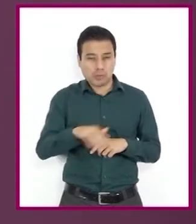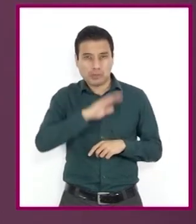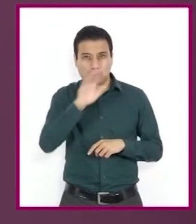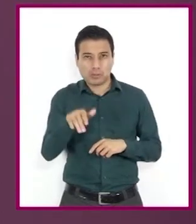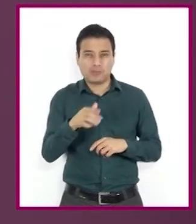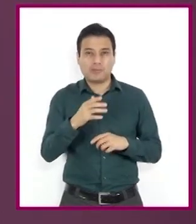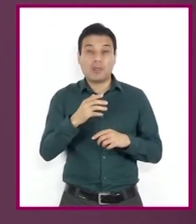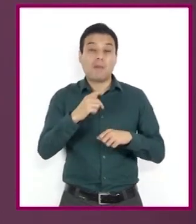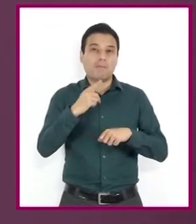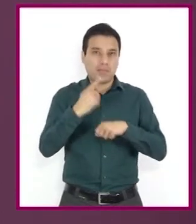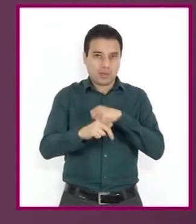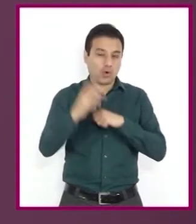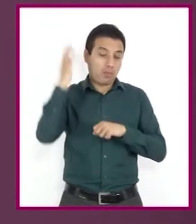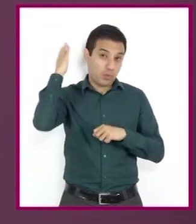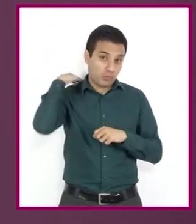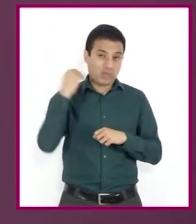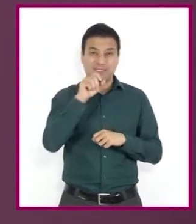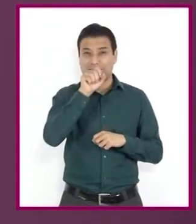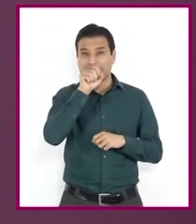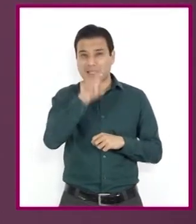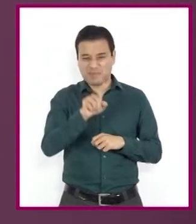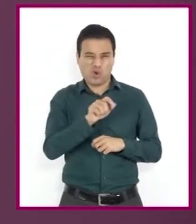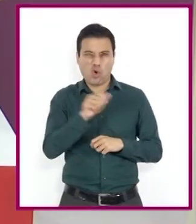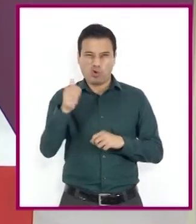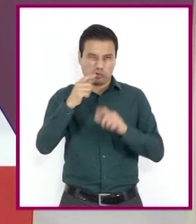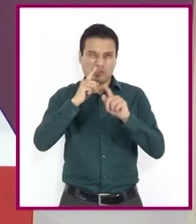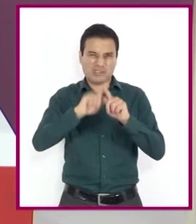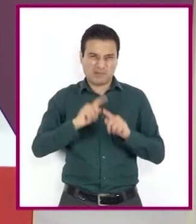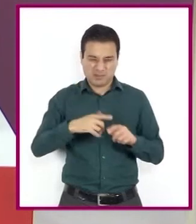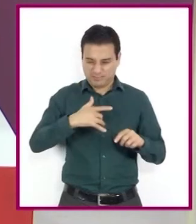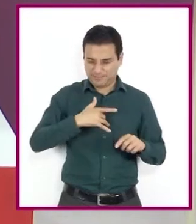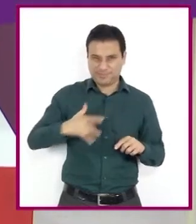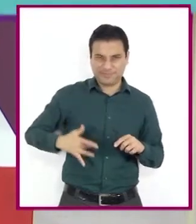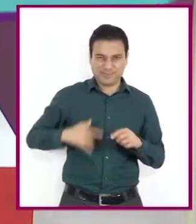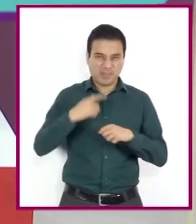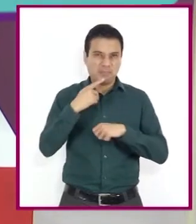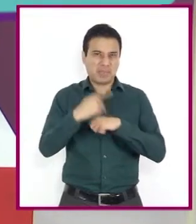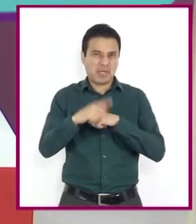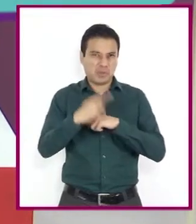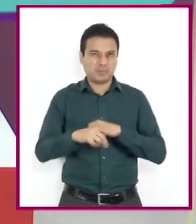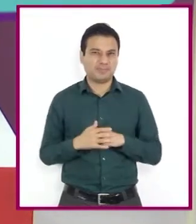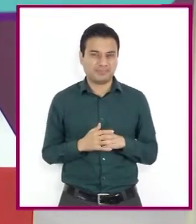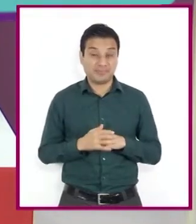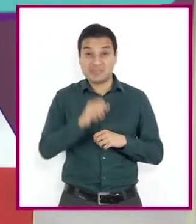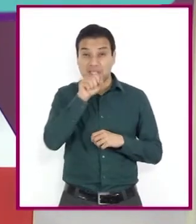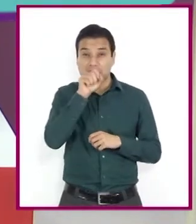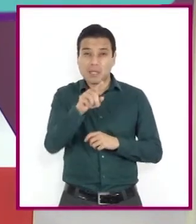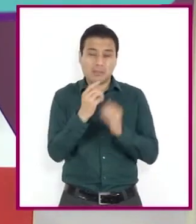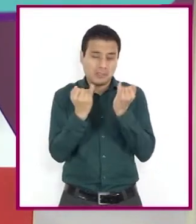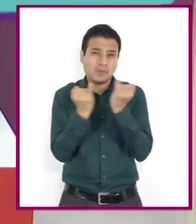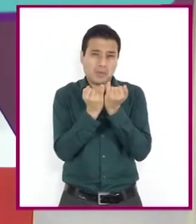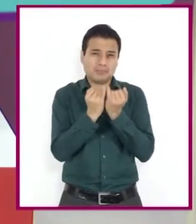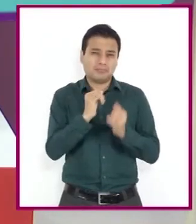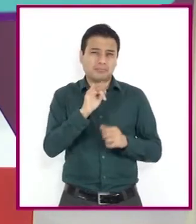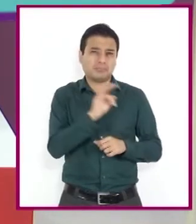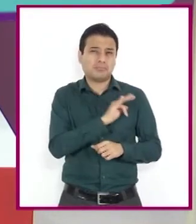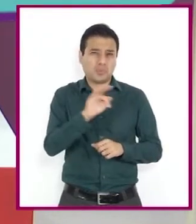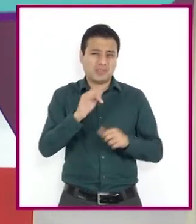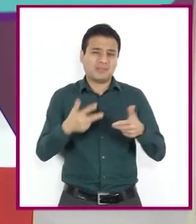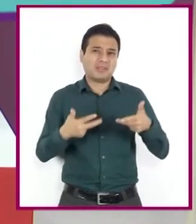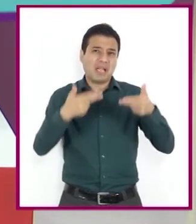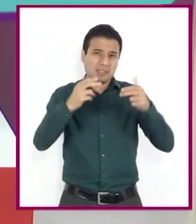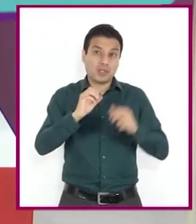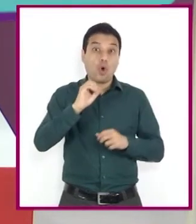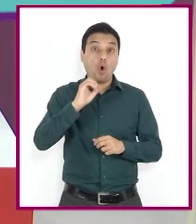pulmones, sino también a otros órganos del cuerpo humano. Además de ser uno de los principales causantes de cáncer, parto